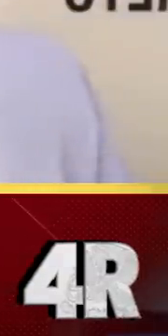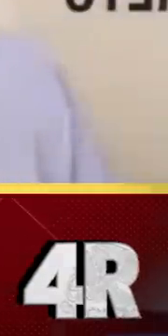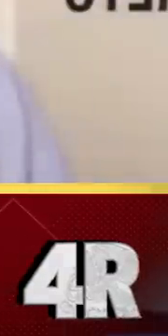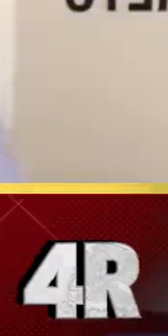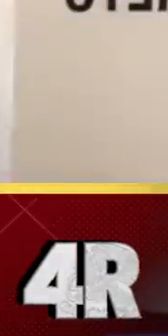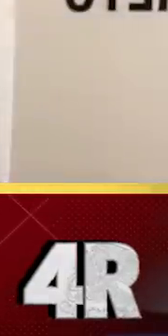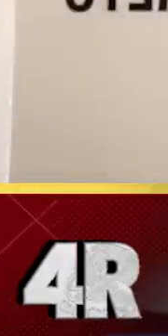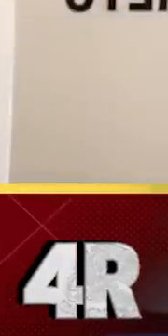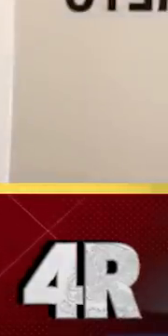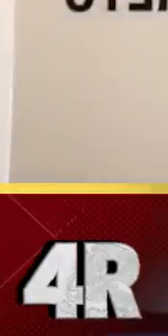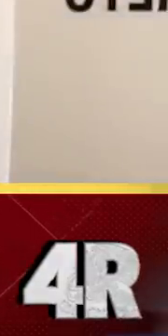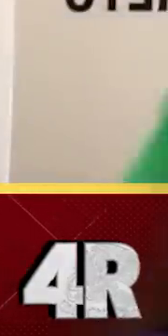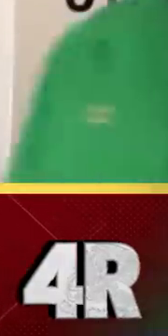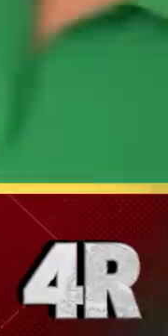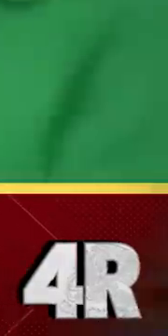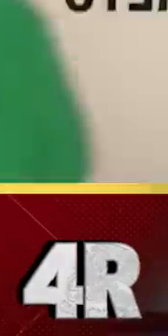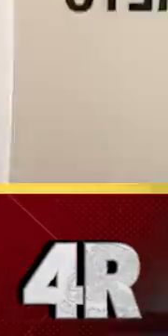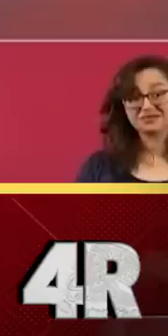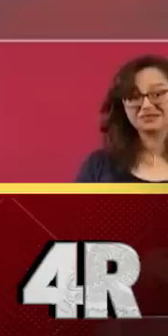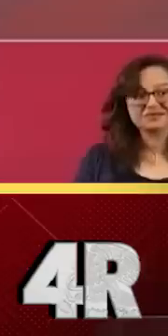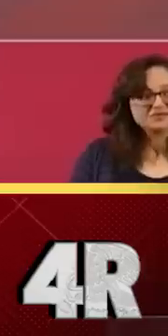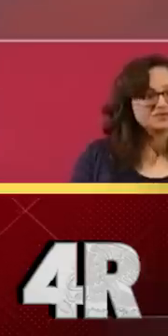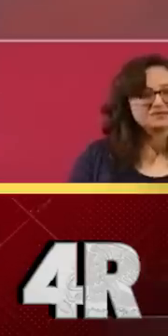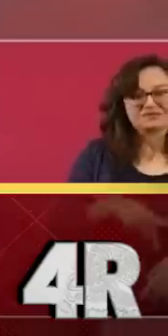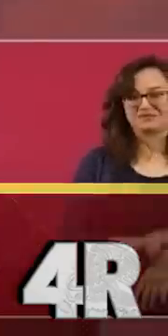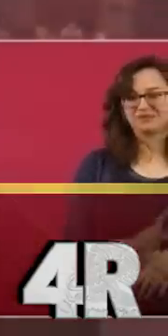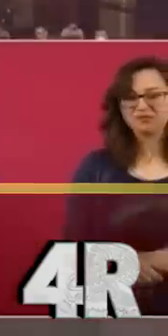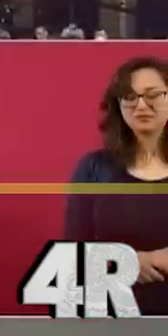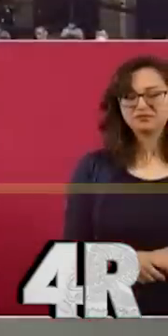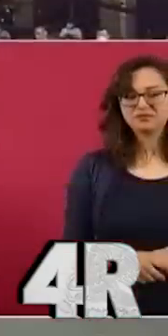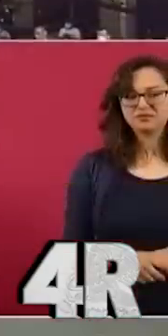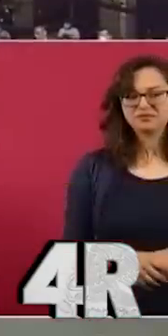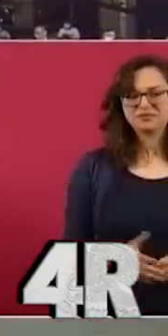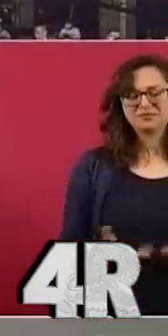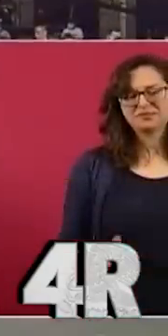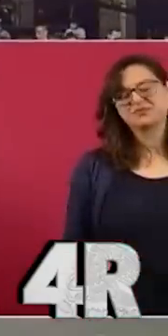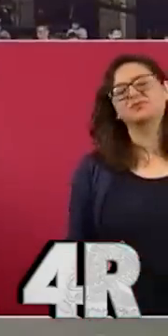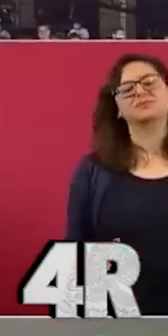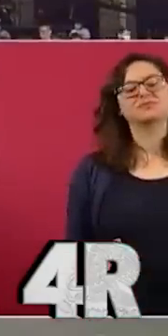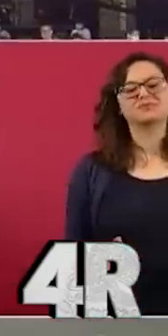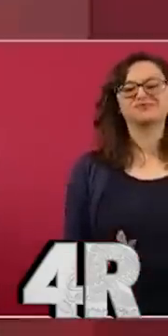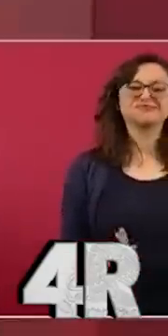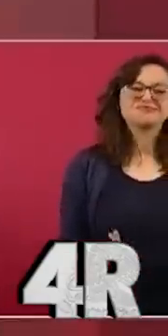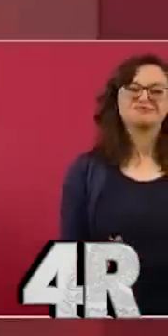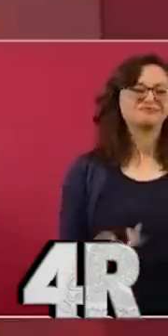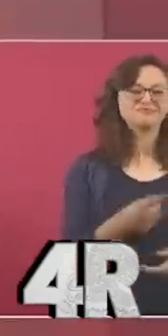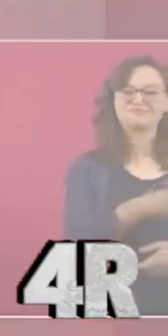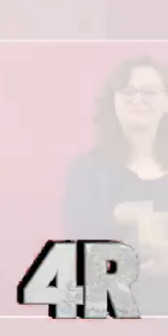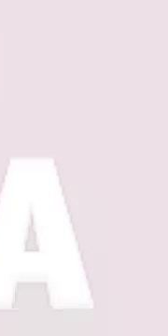me dio muchísimo gusto haberlo saludado en este vídeo hasta luego